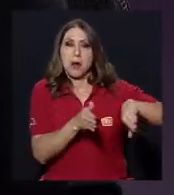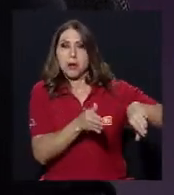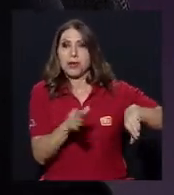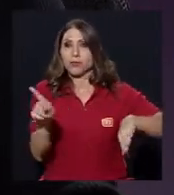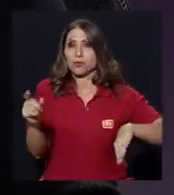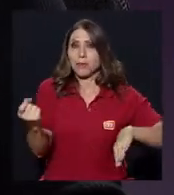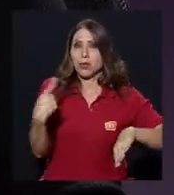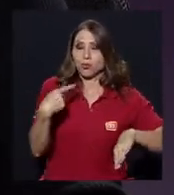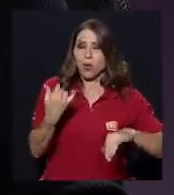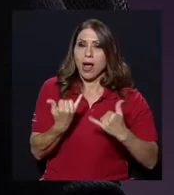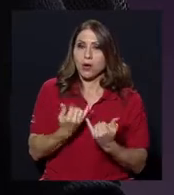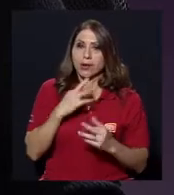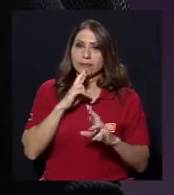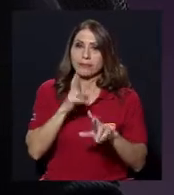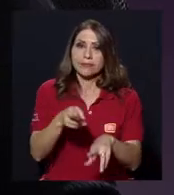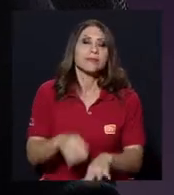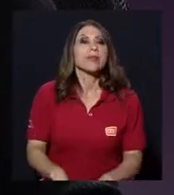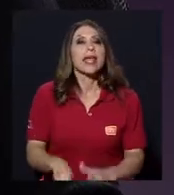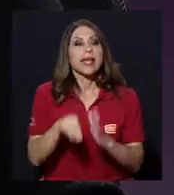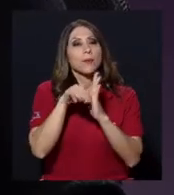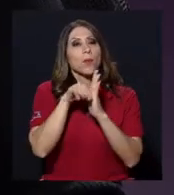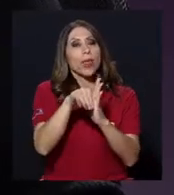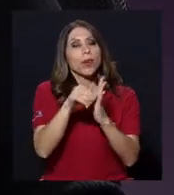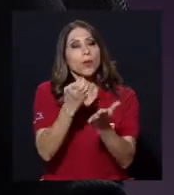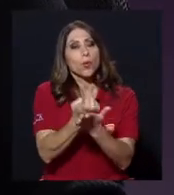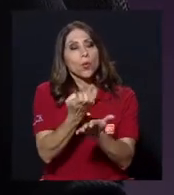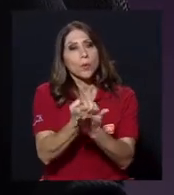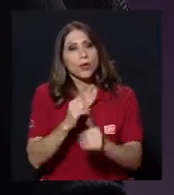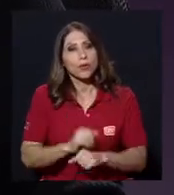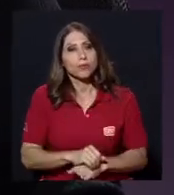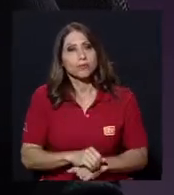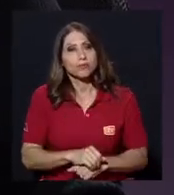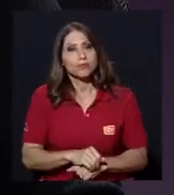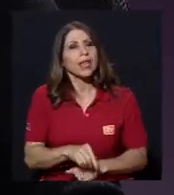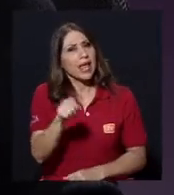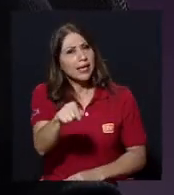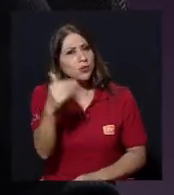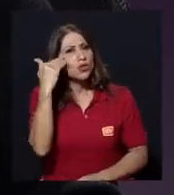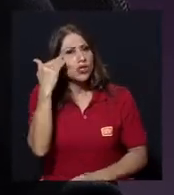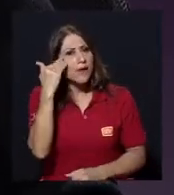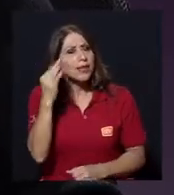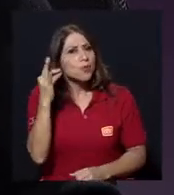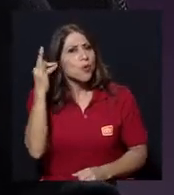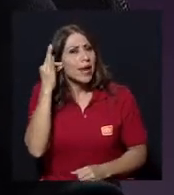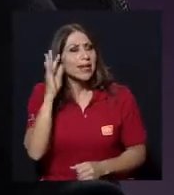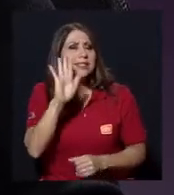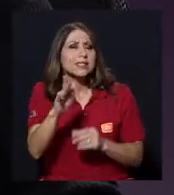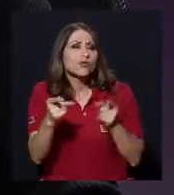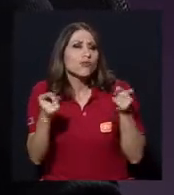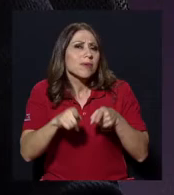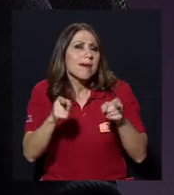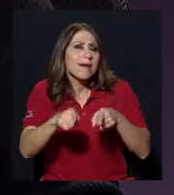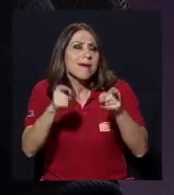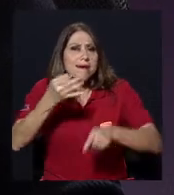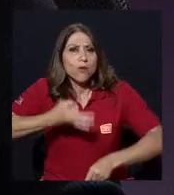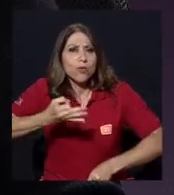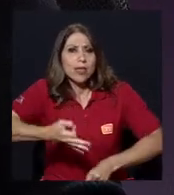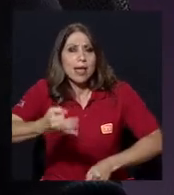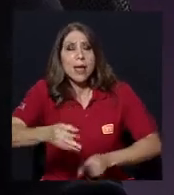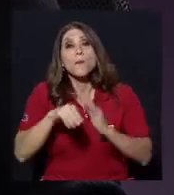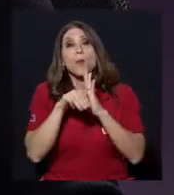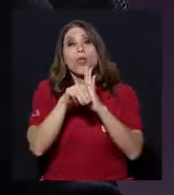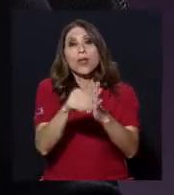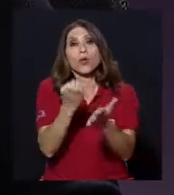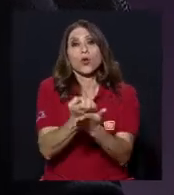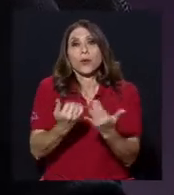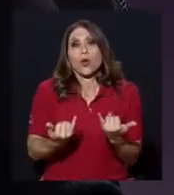a la pregunta que me hacías, el modelo económico, y eso lo saben las mujeres en su vida cotidiana, el modelo económico actual